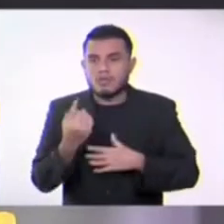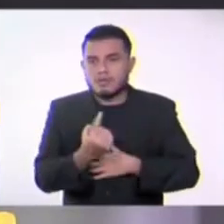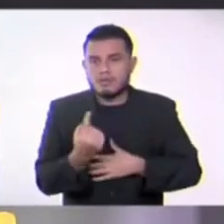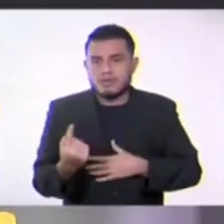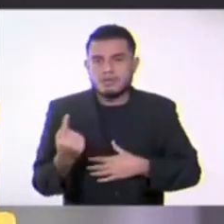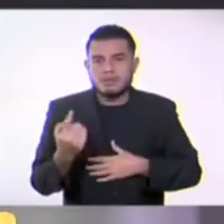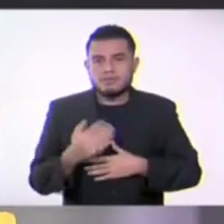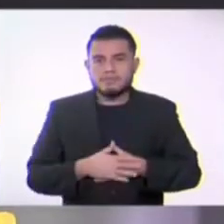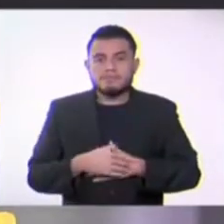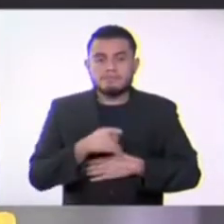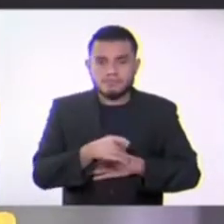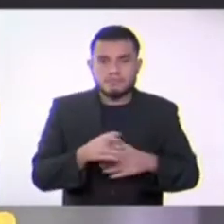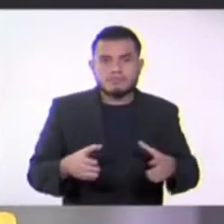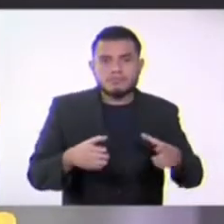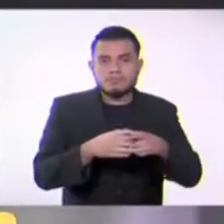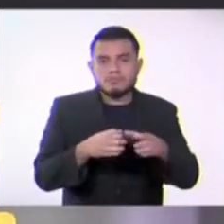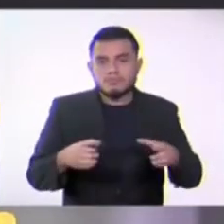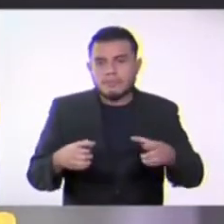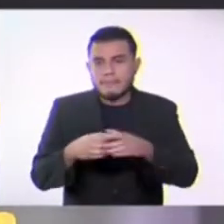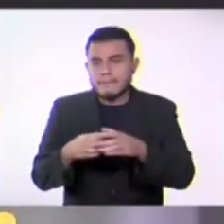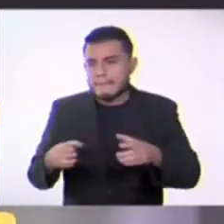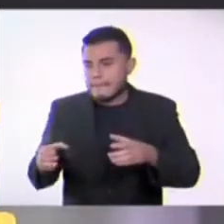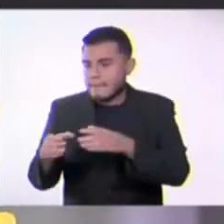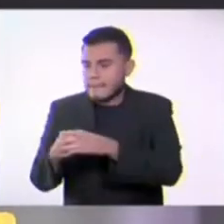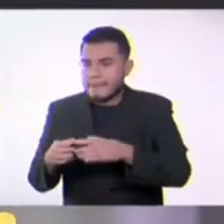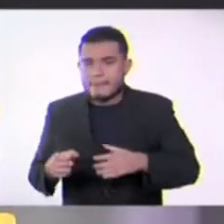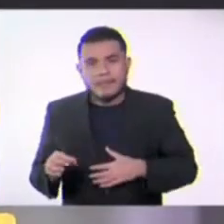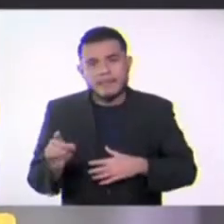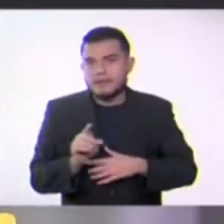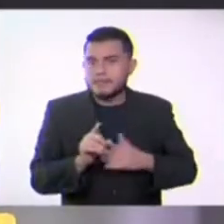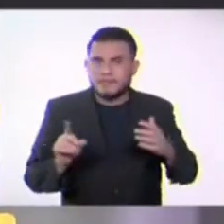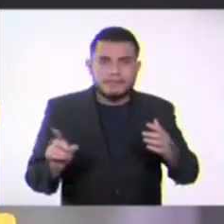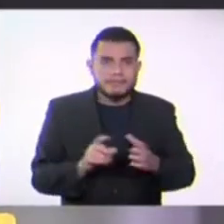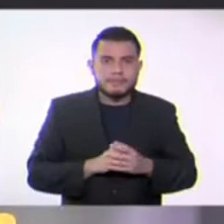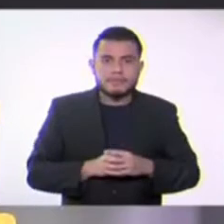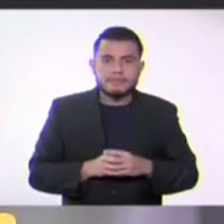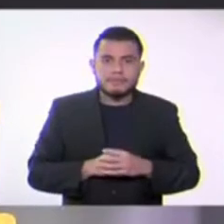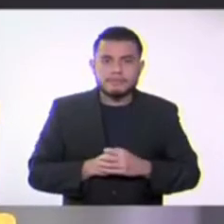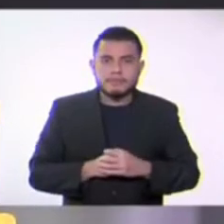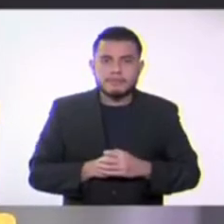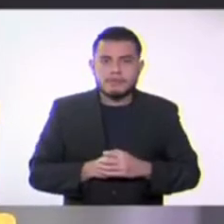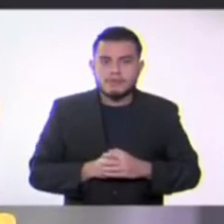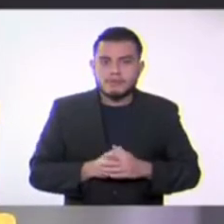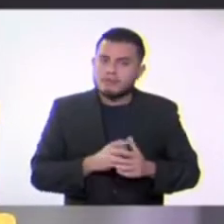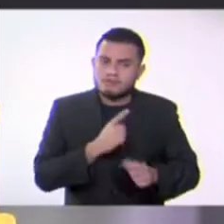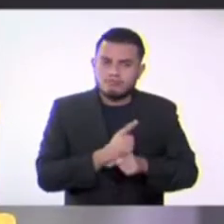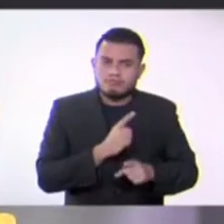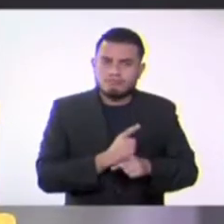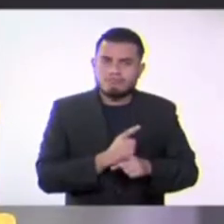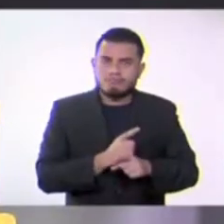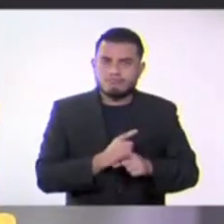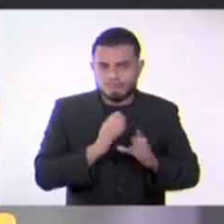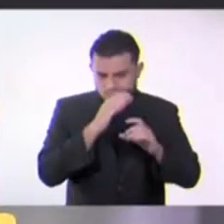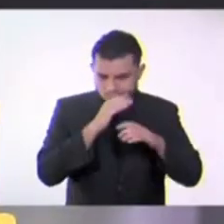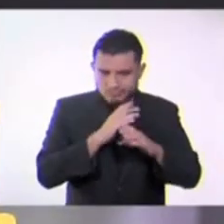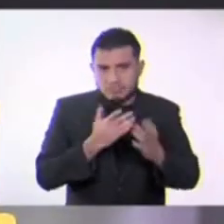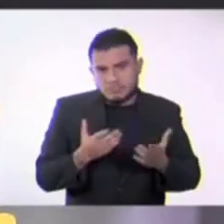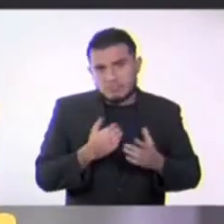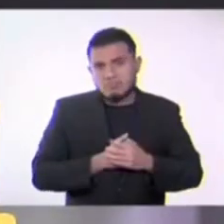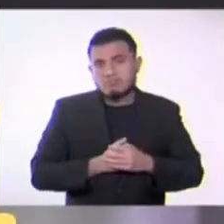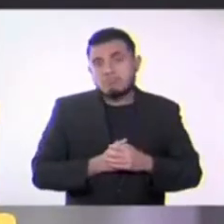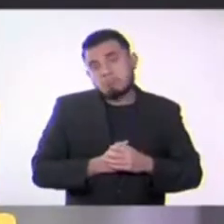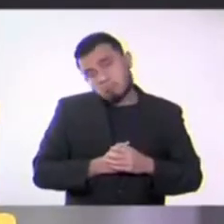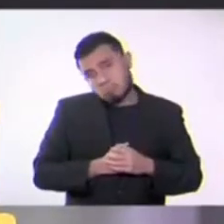estas categorías no son categorías válidas científicamente, pero han sido categorías